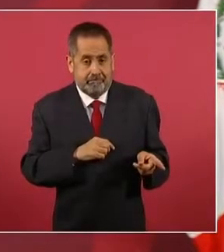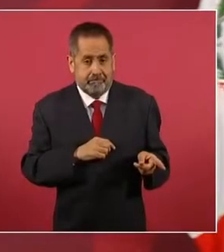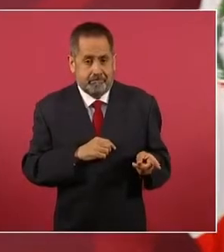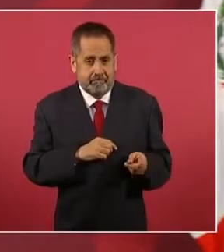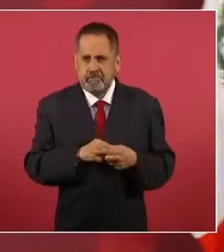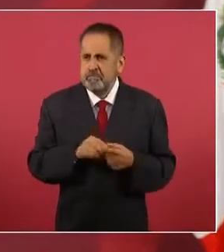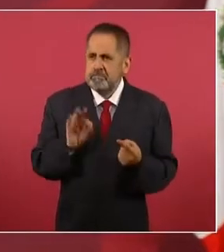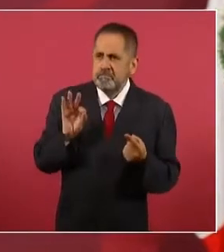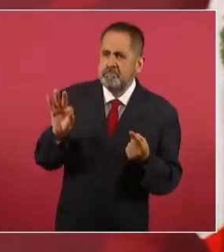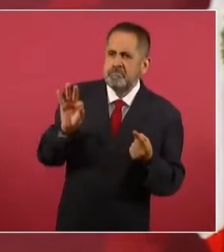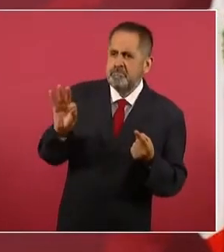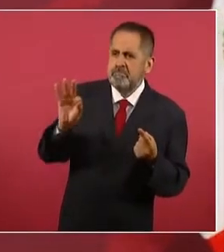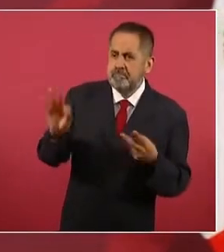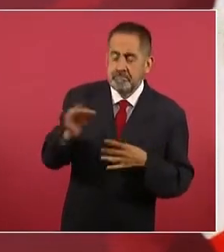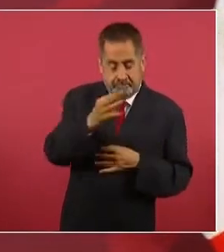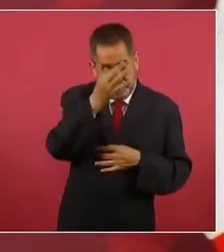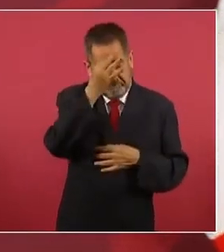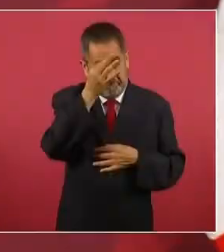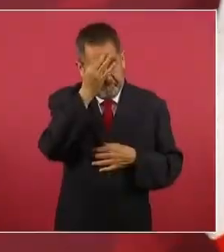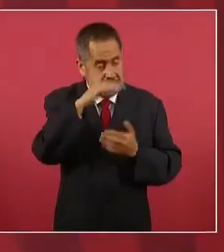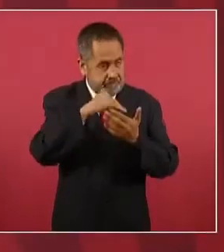enajenaron a muchos.